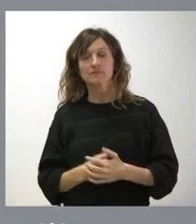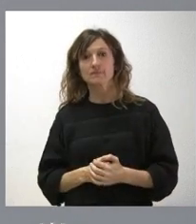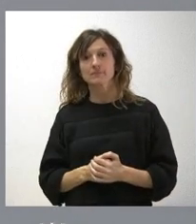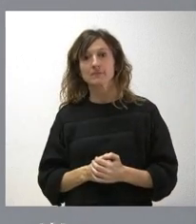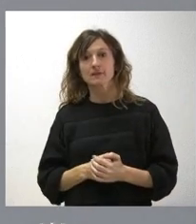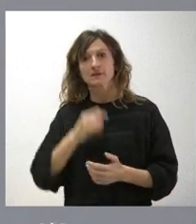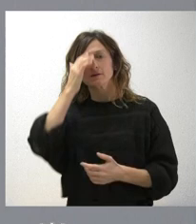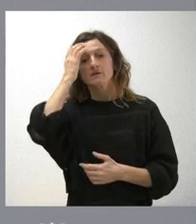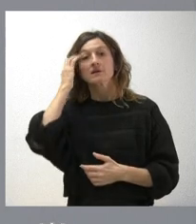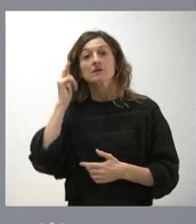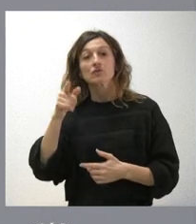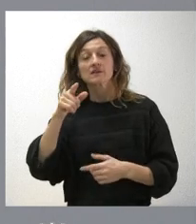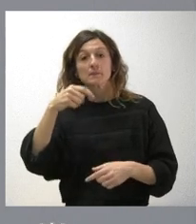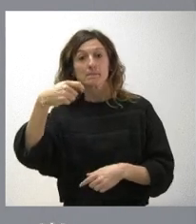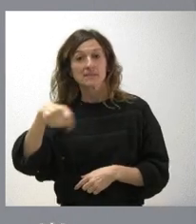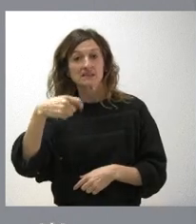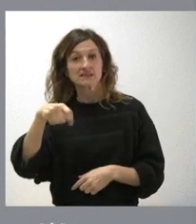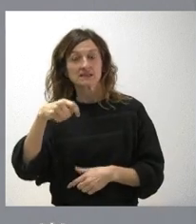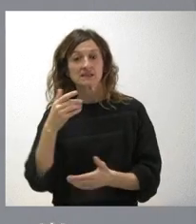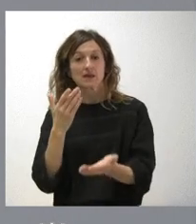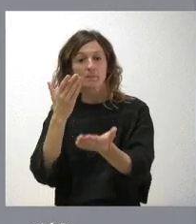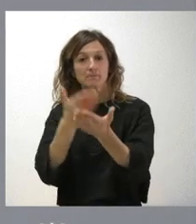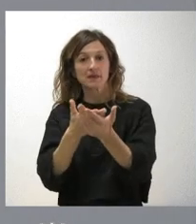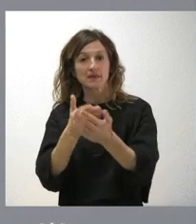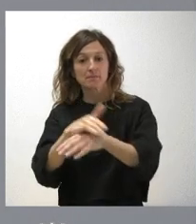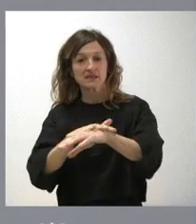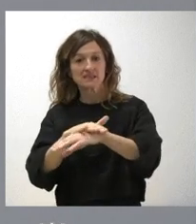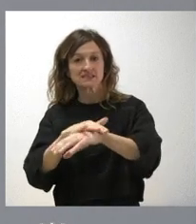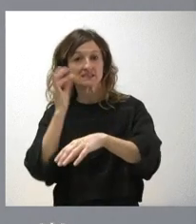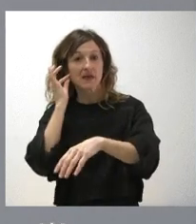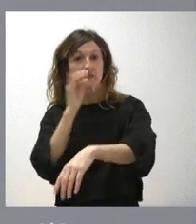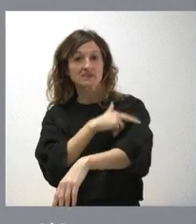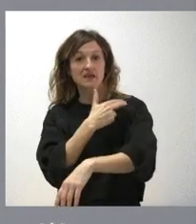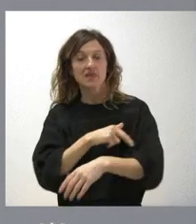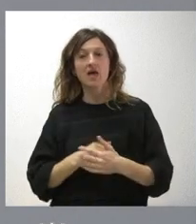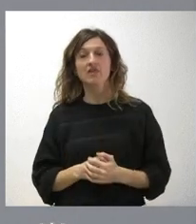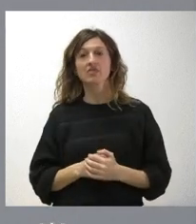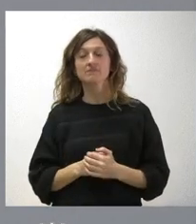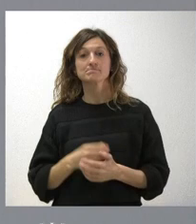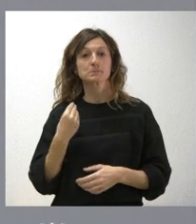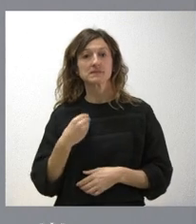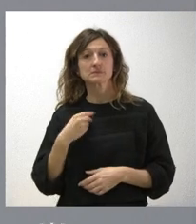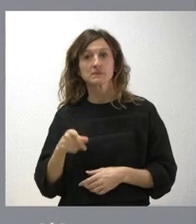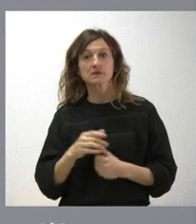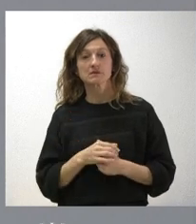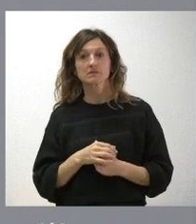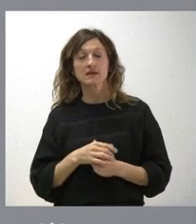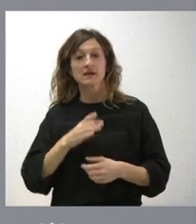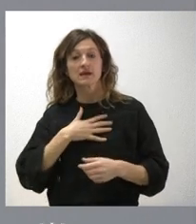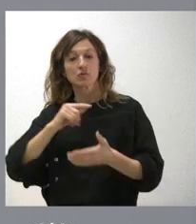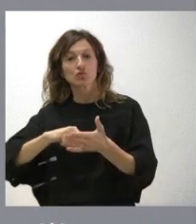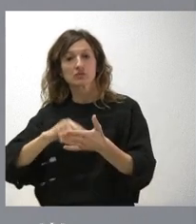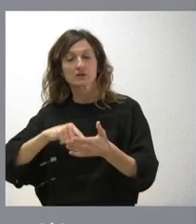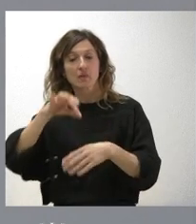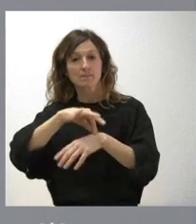a que una de las cosas que el presidente pedirá a la ministra de sanidad en este caso pues es esta que se aumente la contratación de